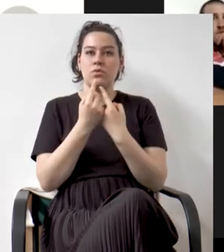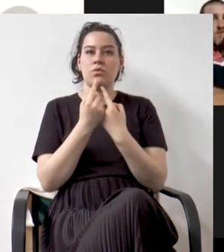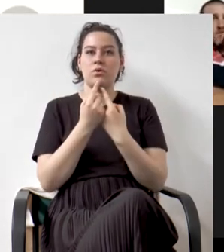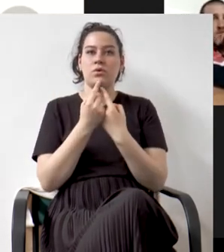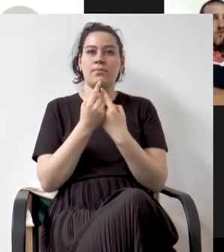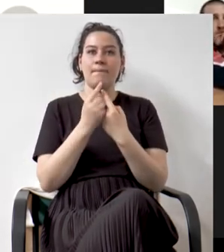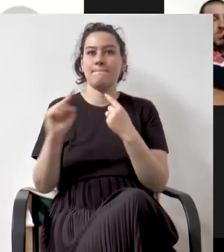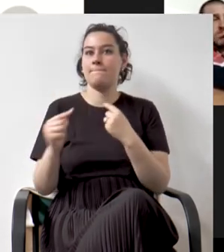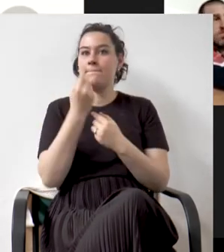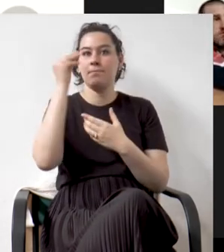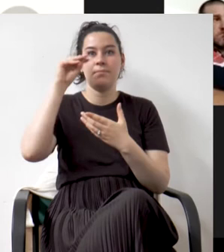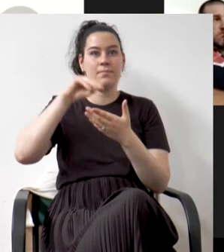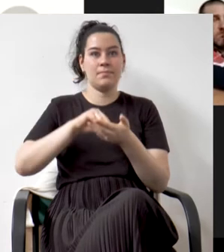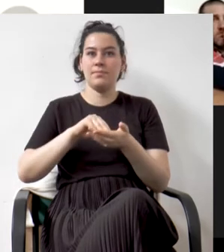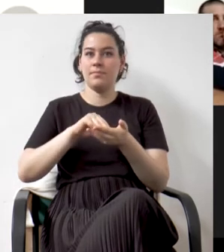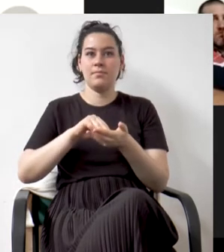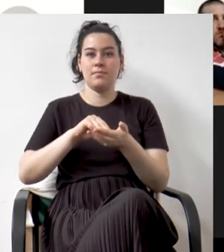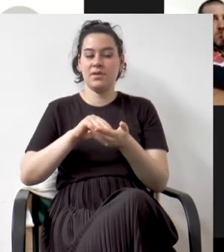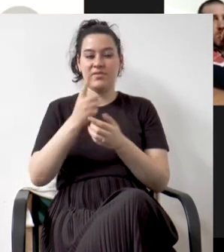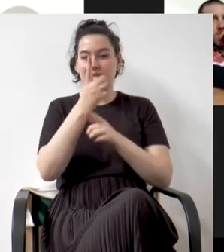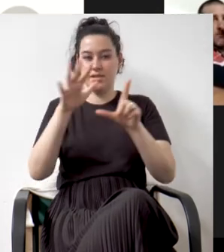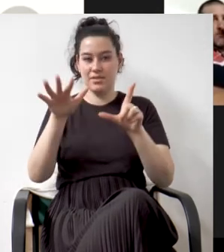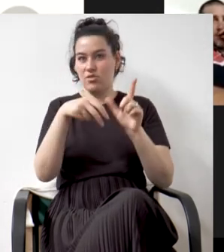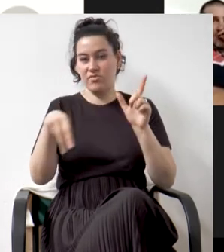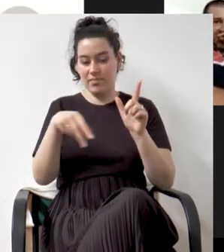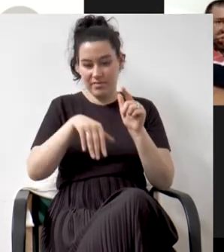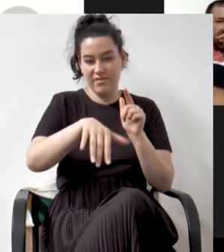tener por primera vez las elecciones nuestras el 17 de noviembre.